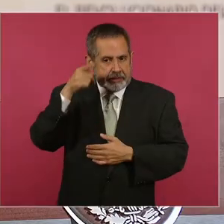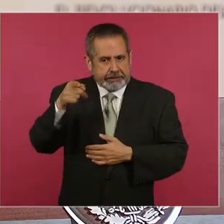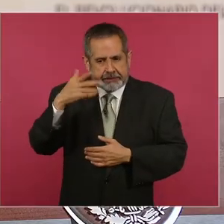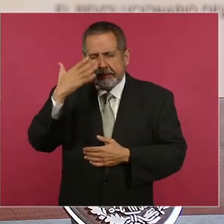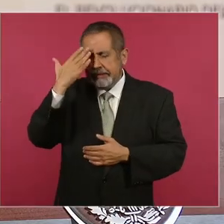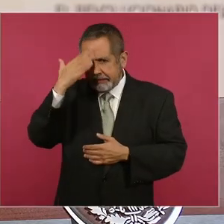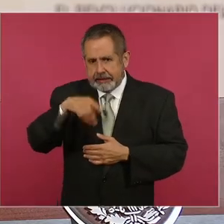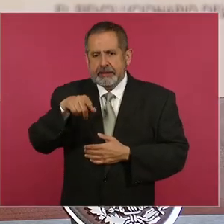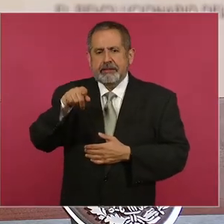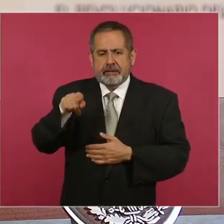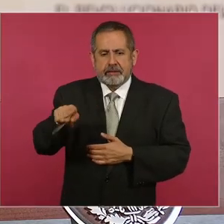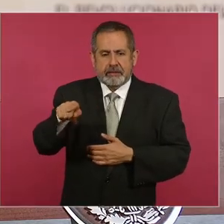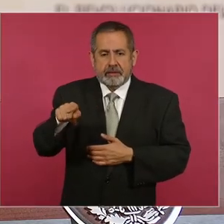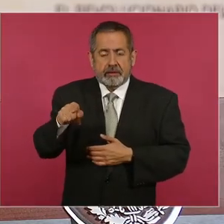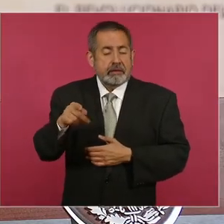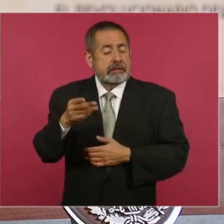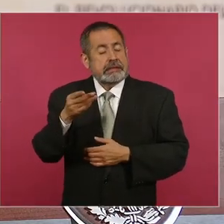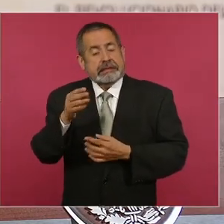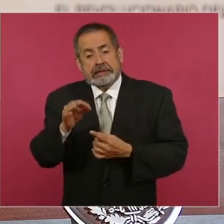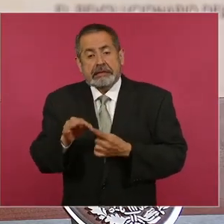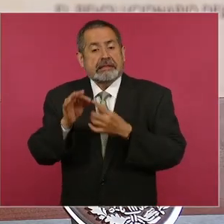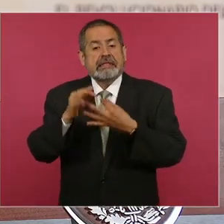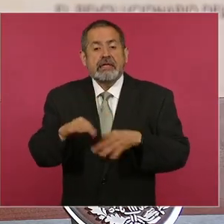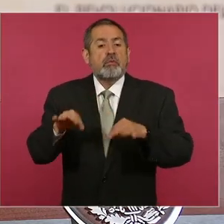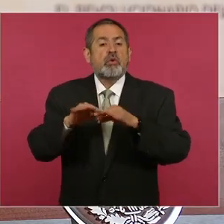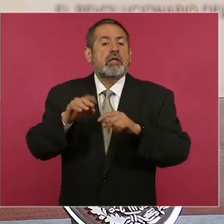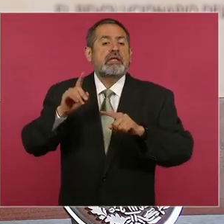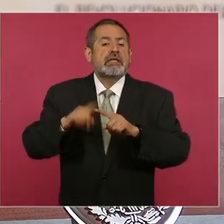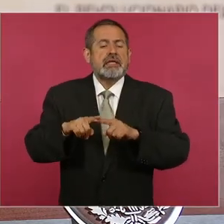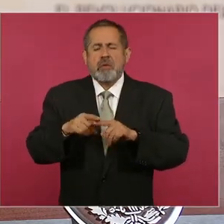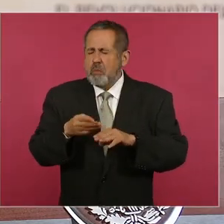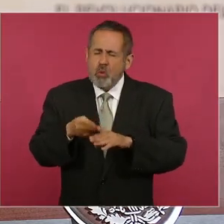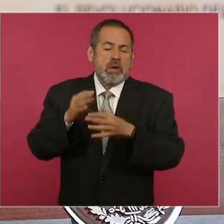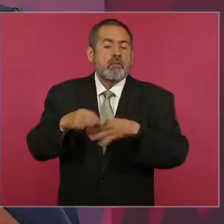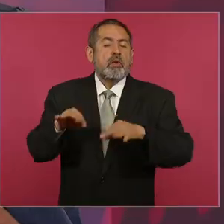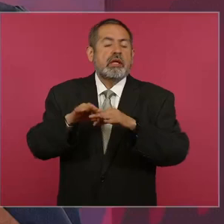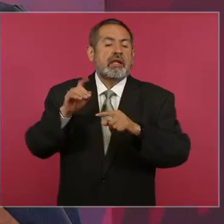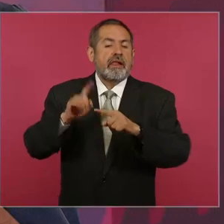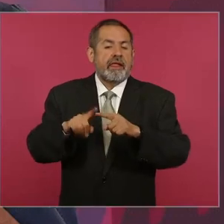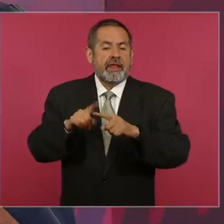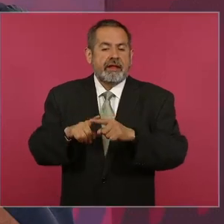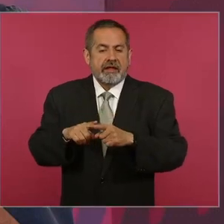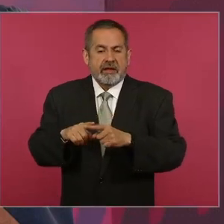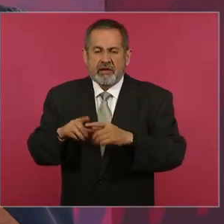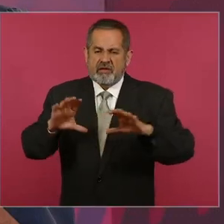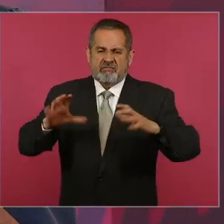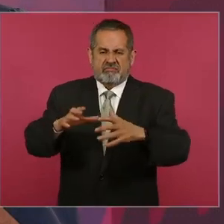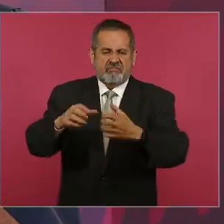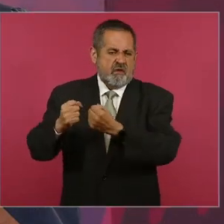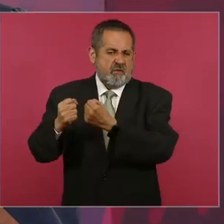de que es muy importante, mucho muy importante, fortalecer